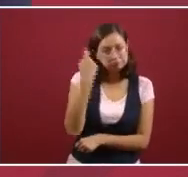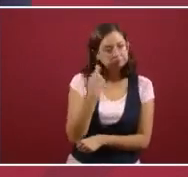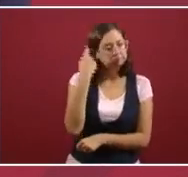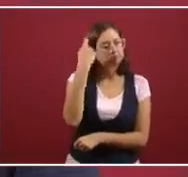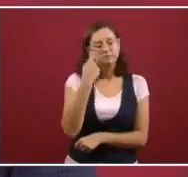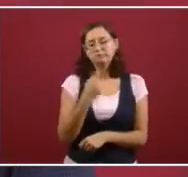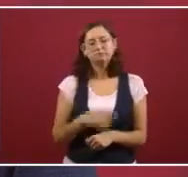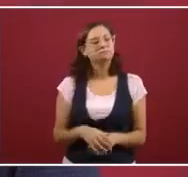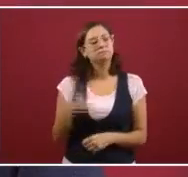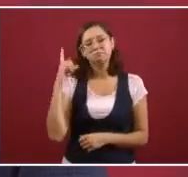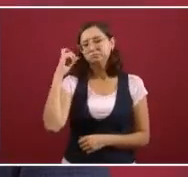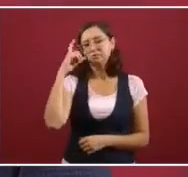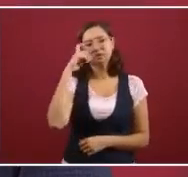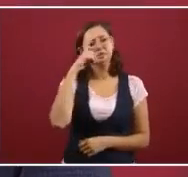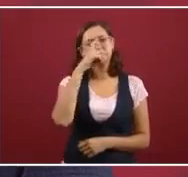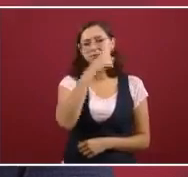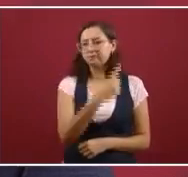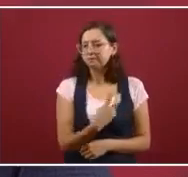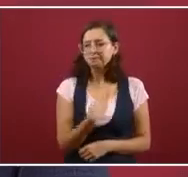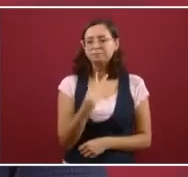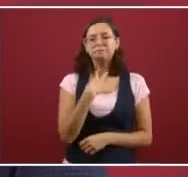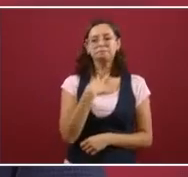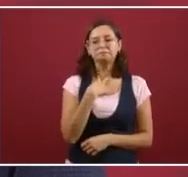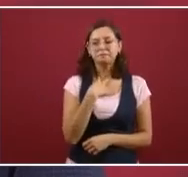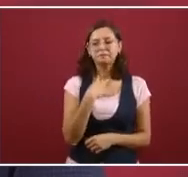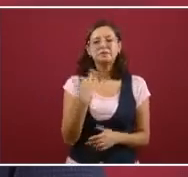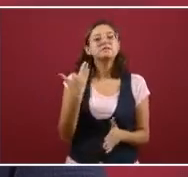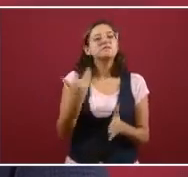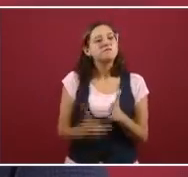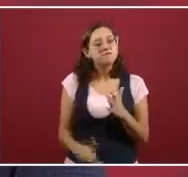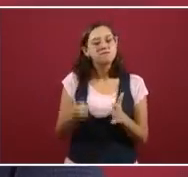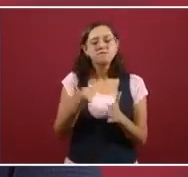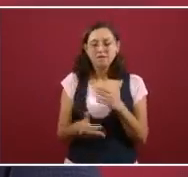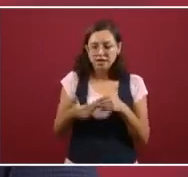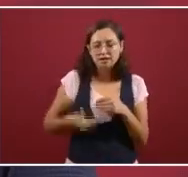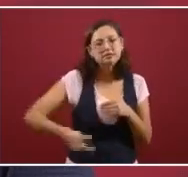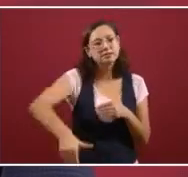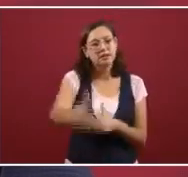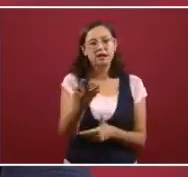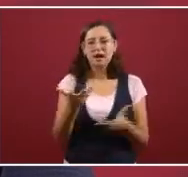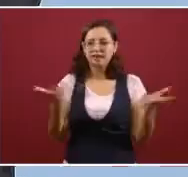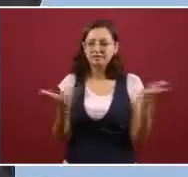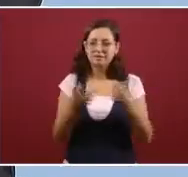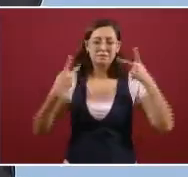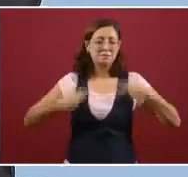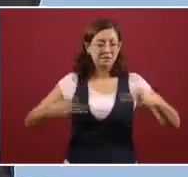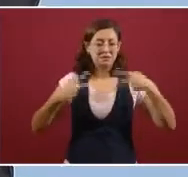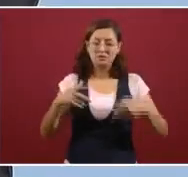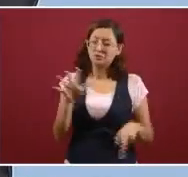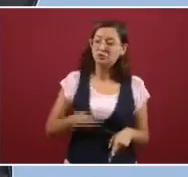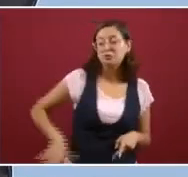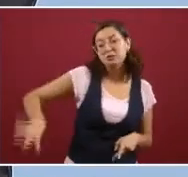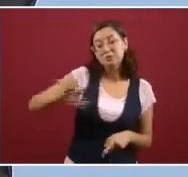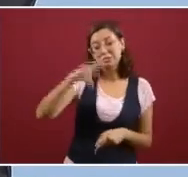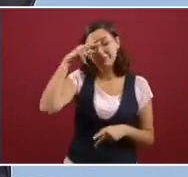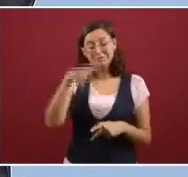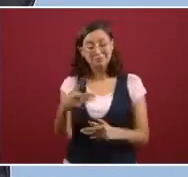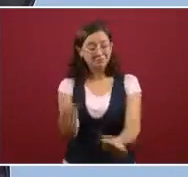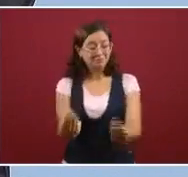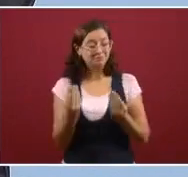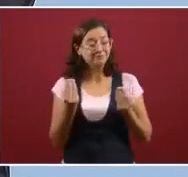llevar una vida decorosa en la vejez. Tenemos un gran reto por delante. Muchos mexicanos enfrentan el riesgo